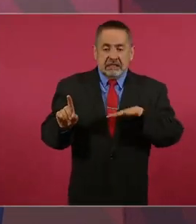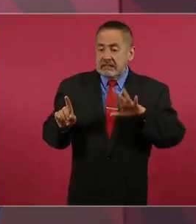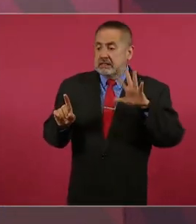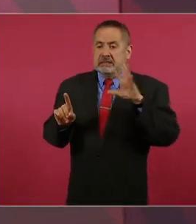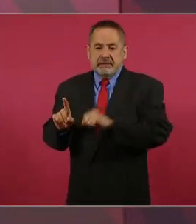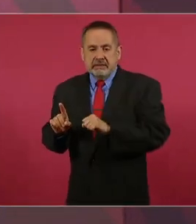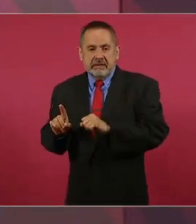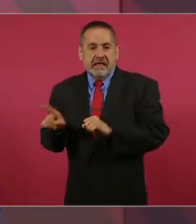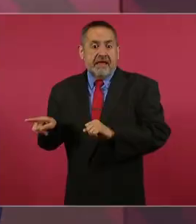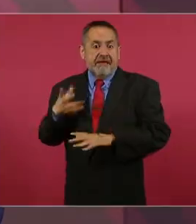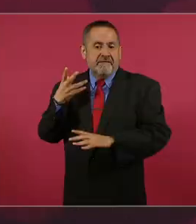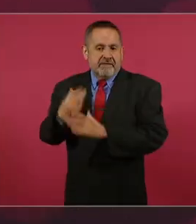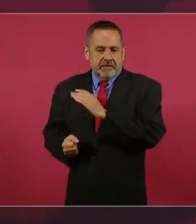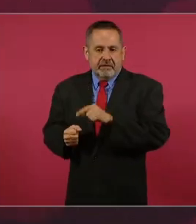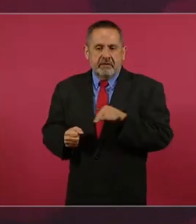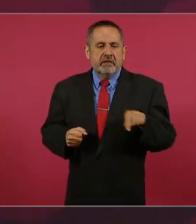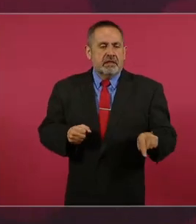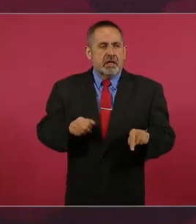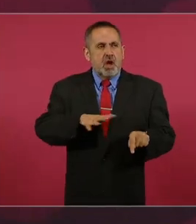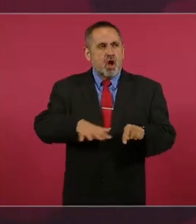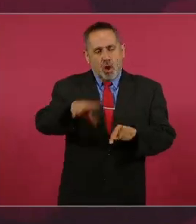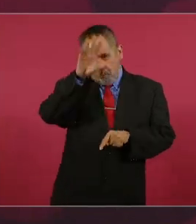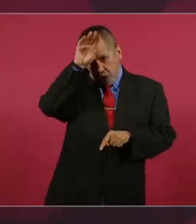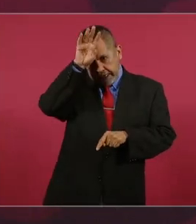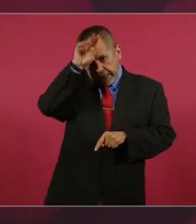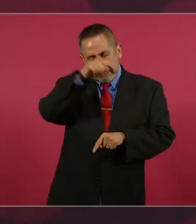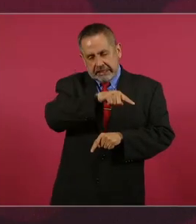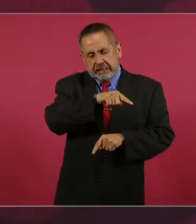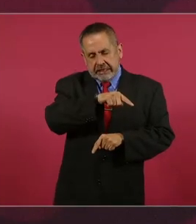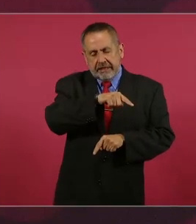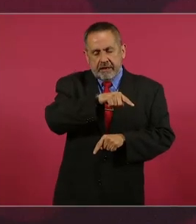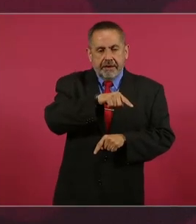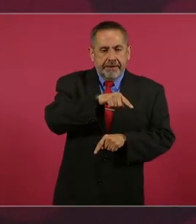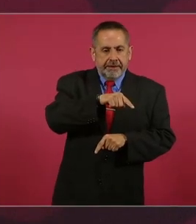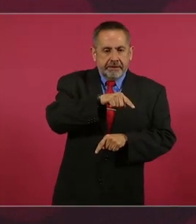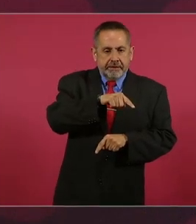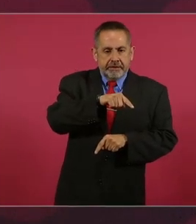ahora en Monterrey,